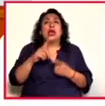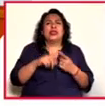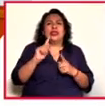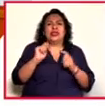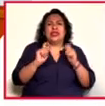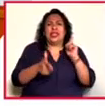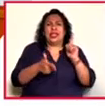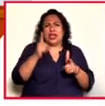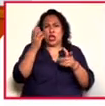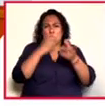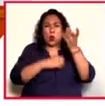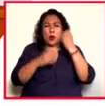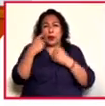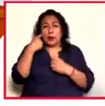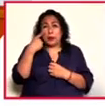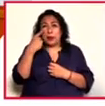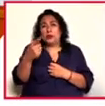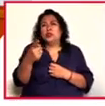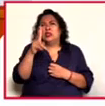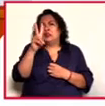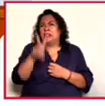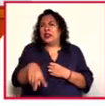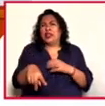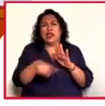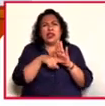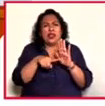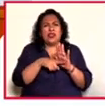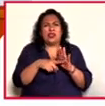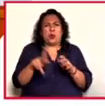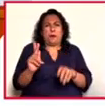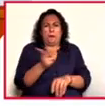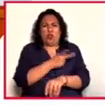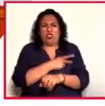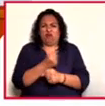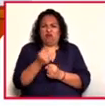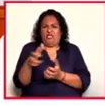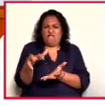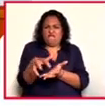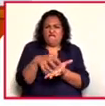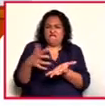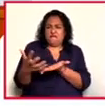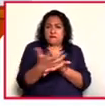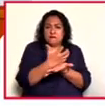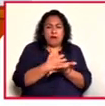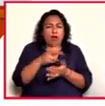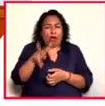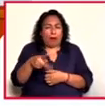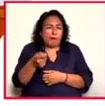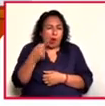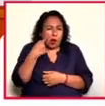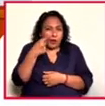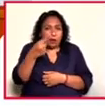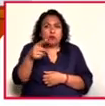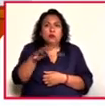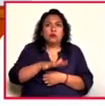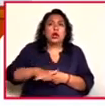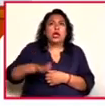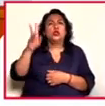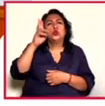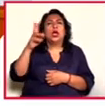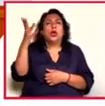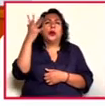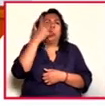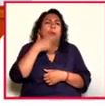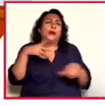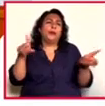obra que retrata lo nocivo del poder y la avaricia, eso que casi nunca sucede, a través de una atmósfera de ensueño llena de música